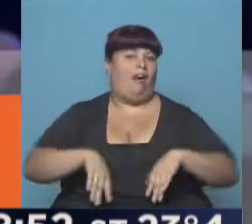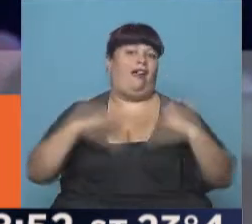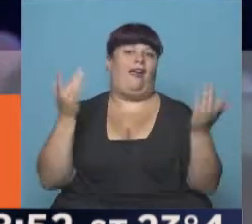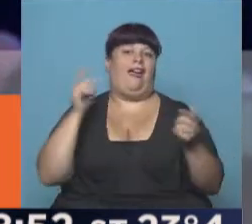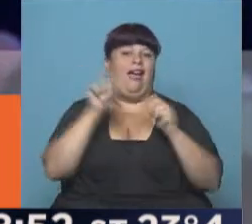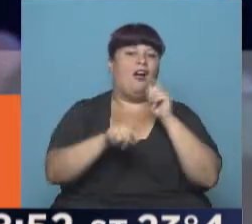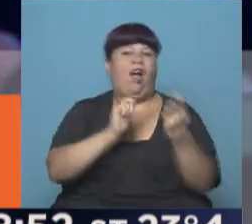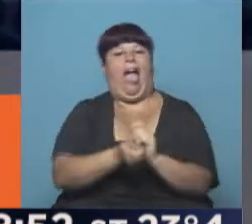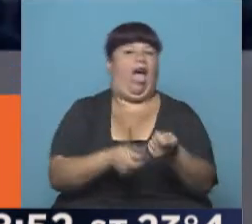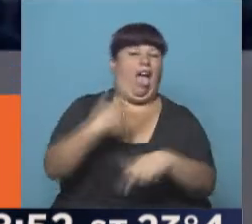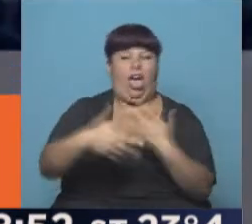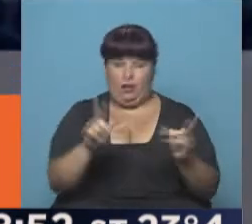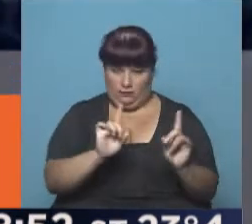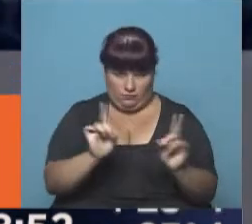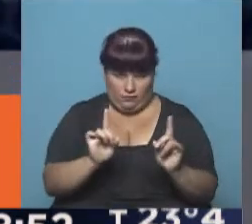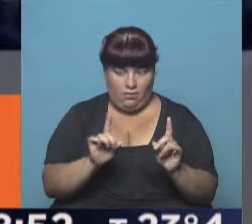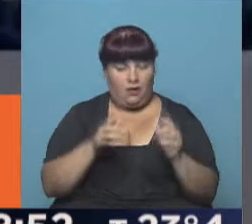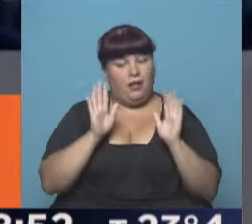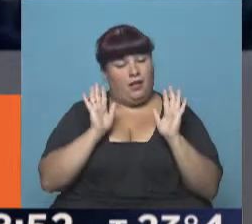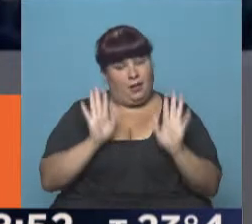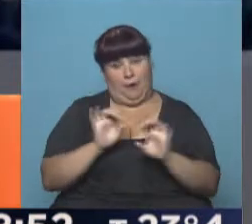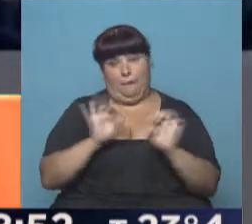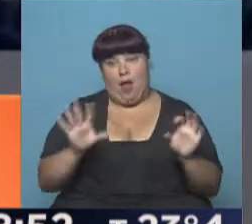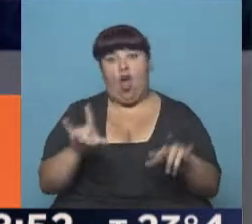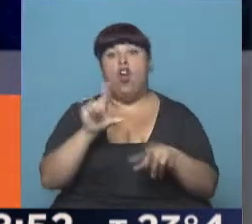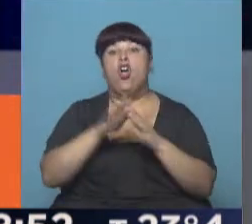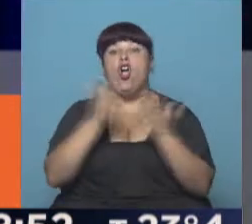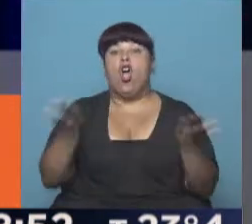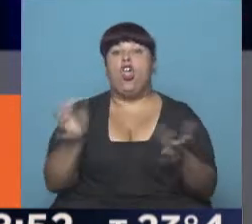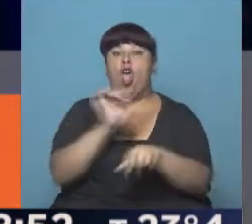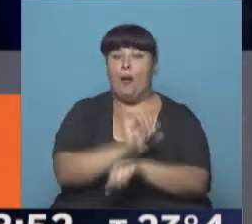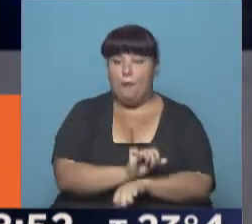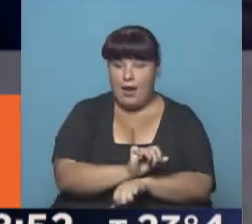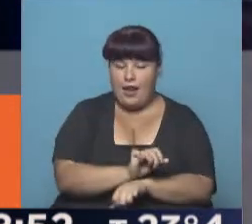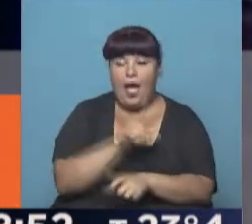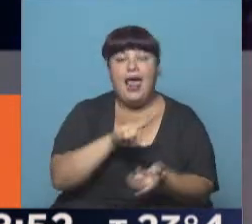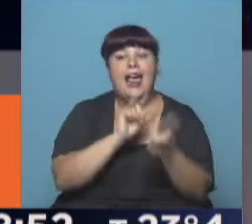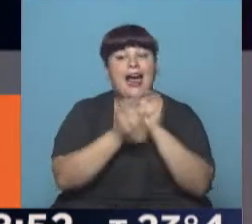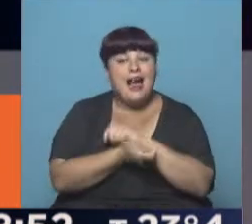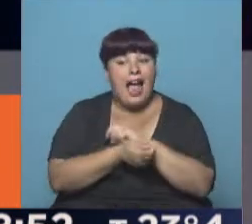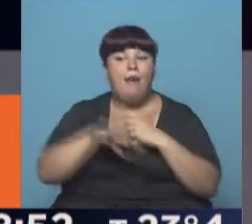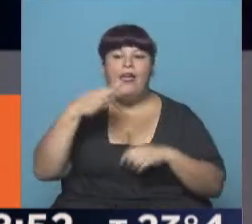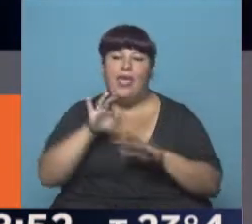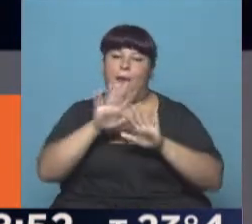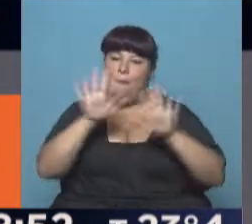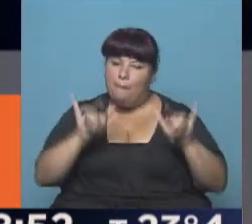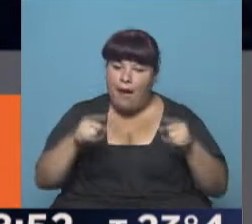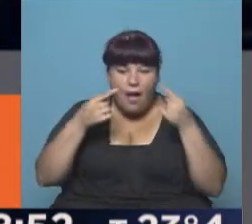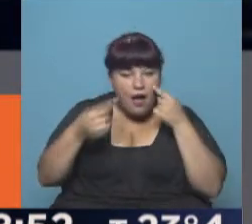que toquetearlos. Más en el Código Penal, sus reformas tienen que ser